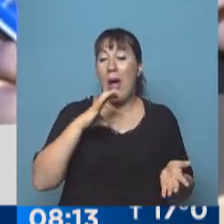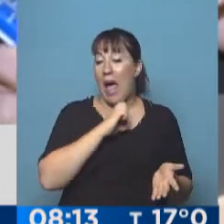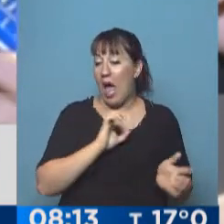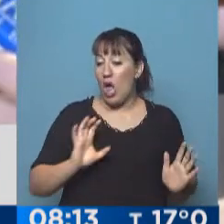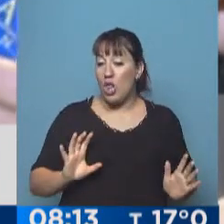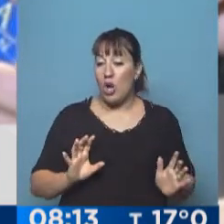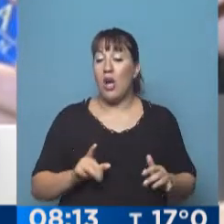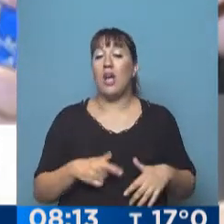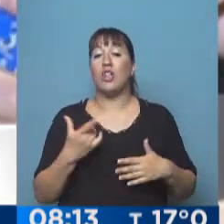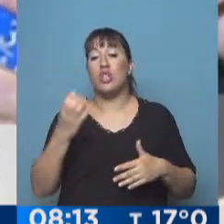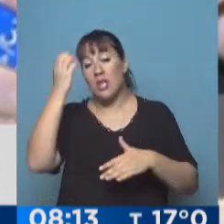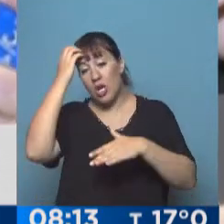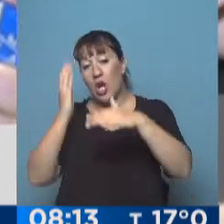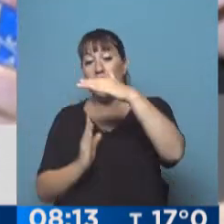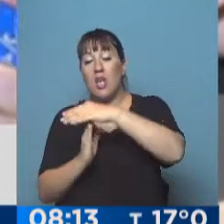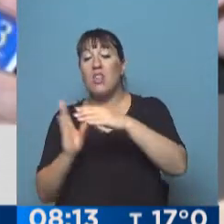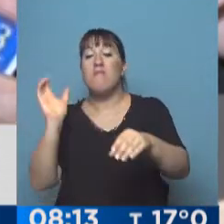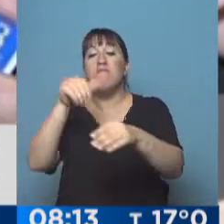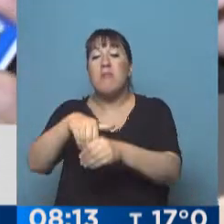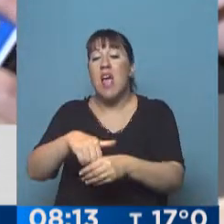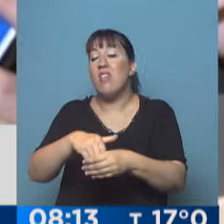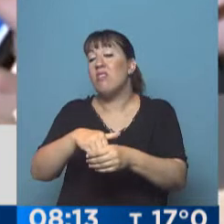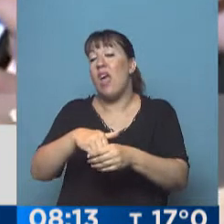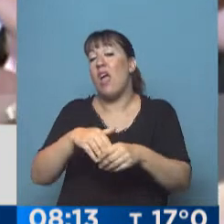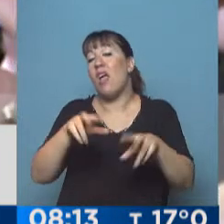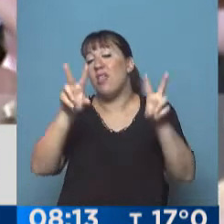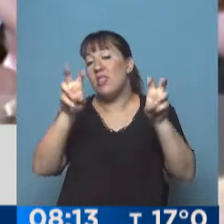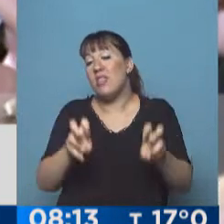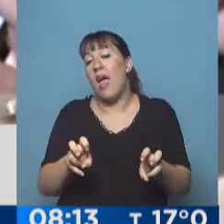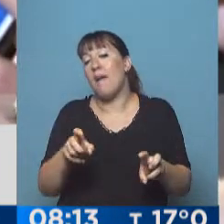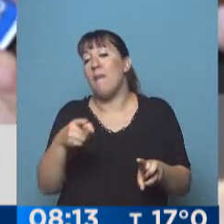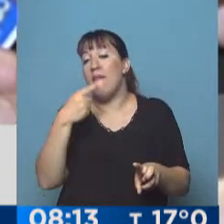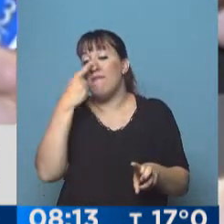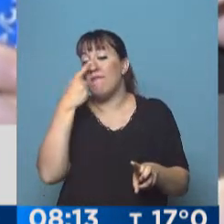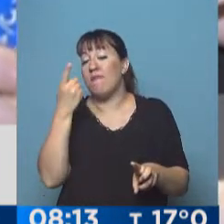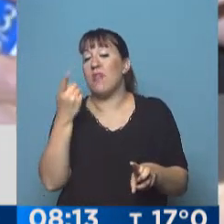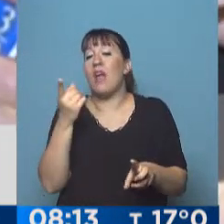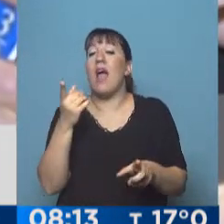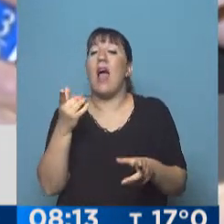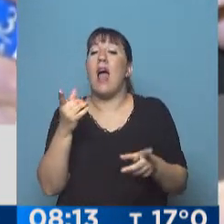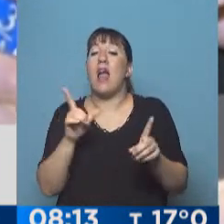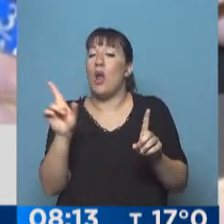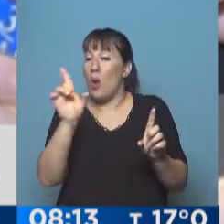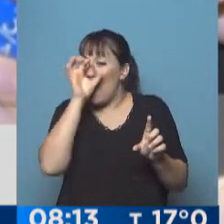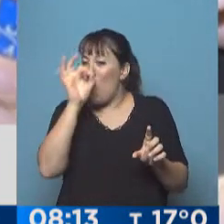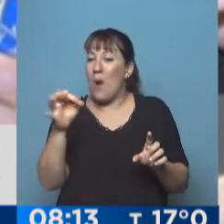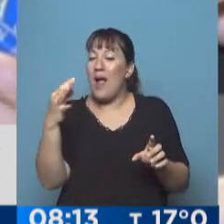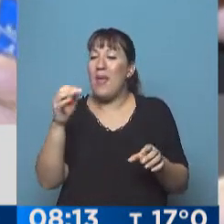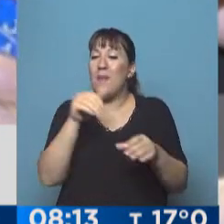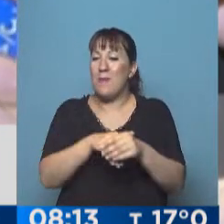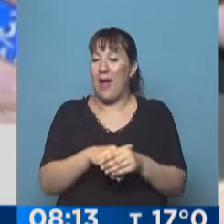este caso entonces la corte se entromete en cuestiones de oportunidad mérito y conveniencia y de conveniencia un hecho que no debiera hacerlo nunca